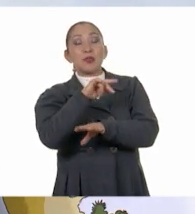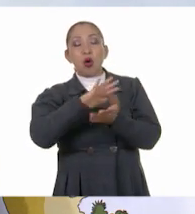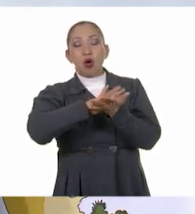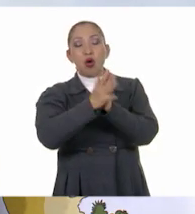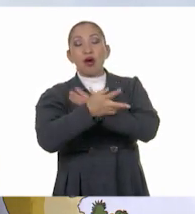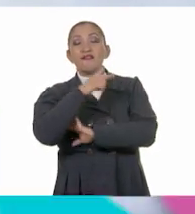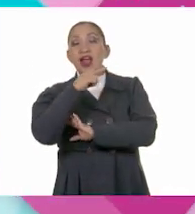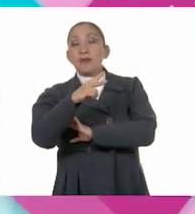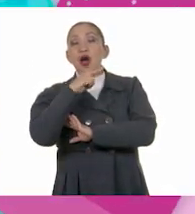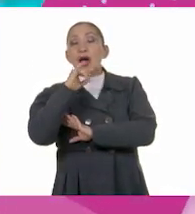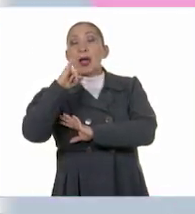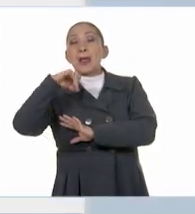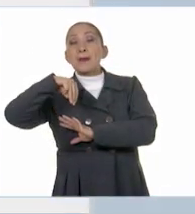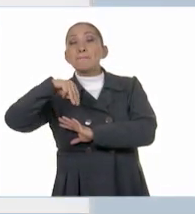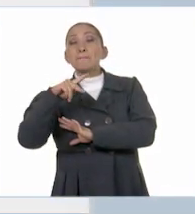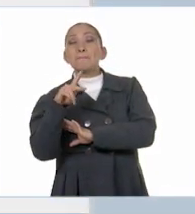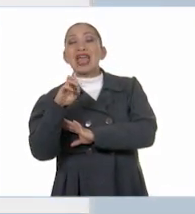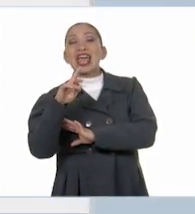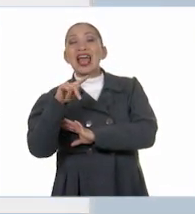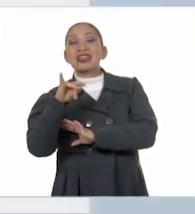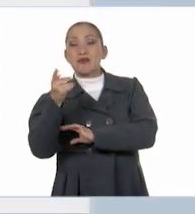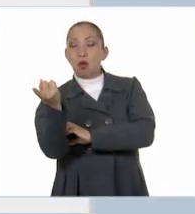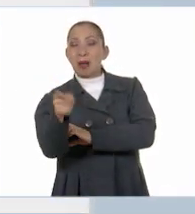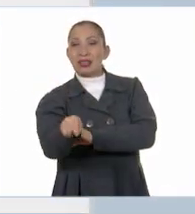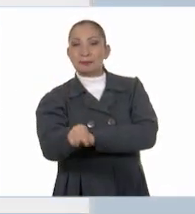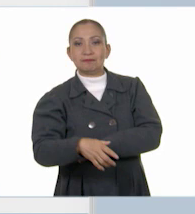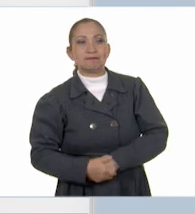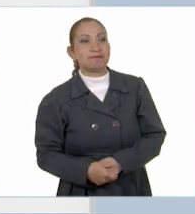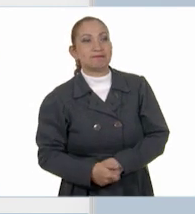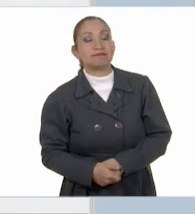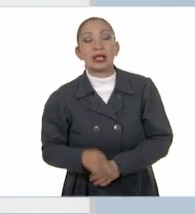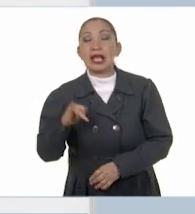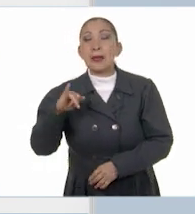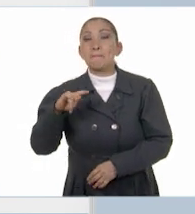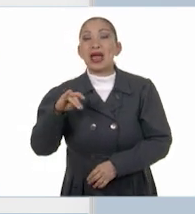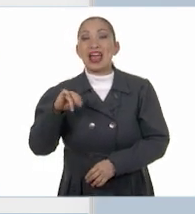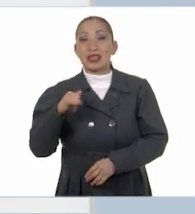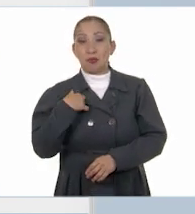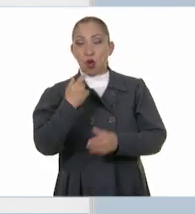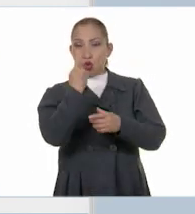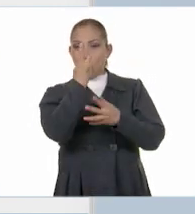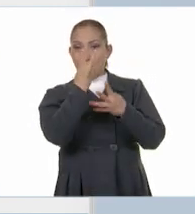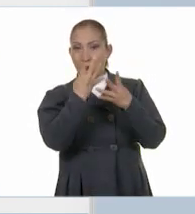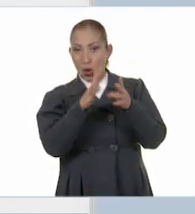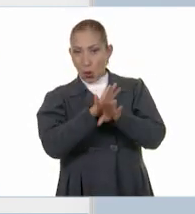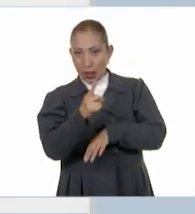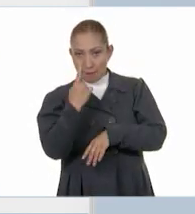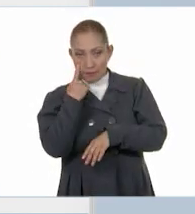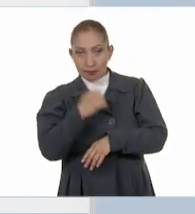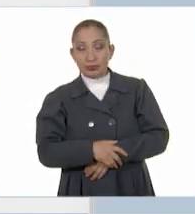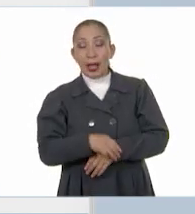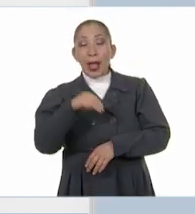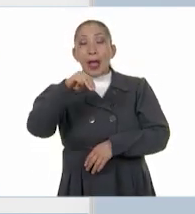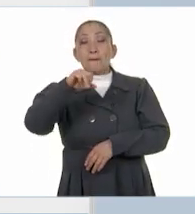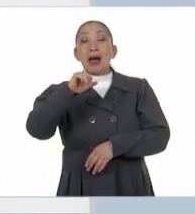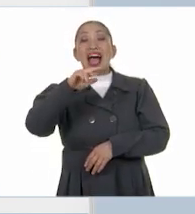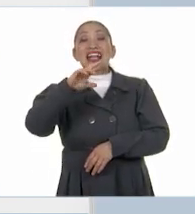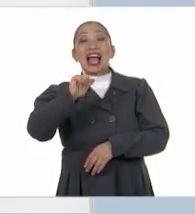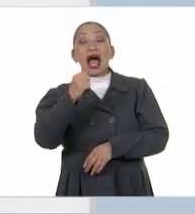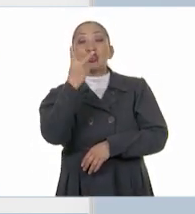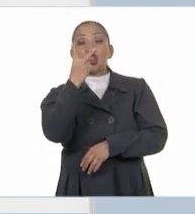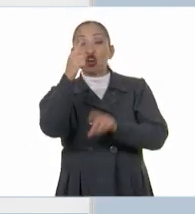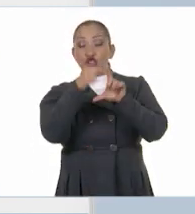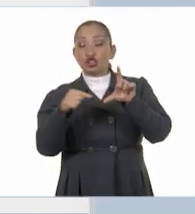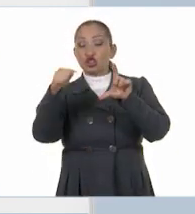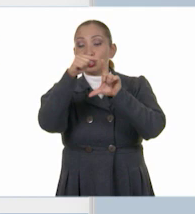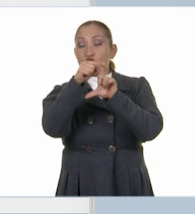por verbos en modo imperativo. En imperativo, nuestros pasos quedarían... Marca 2 círculos en